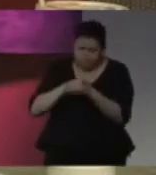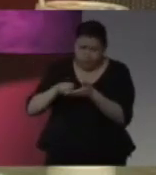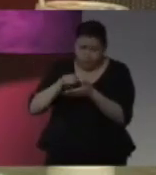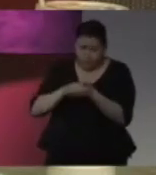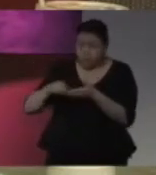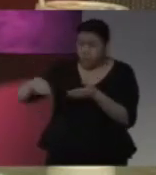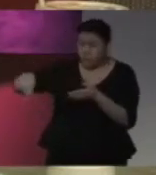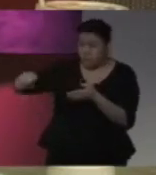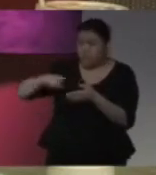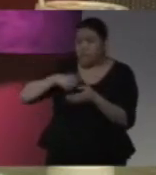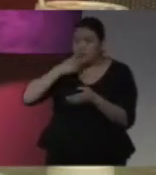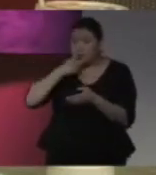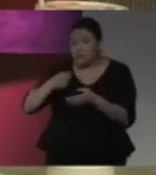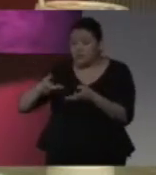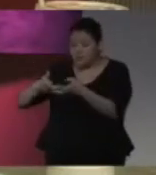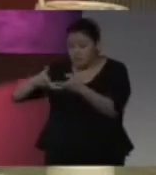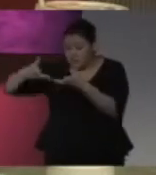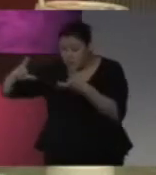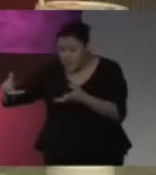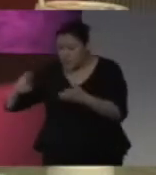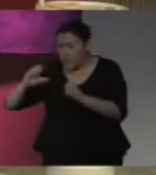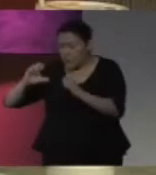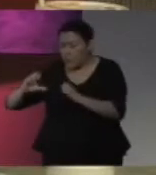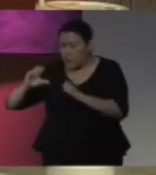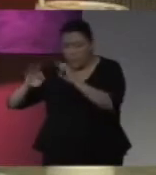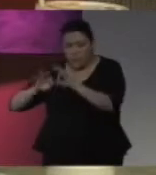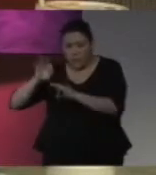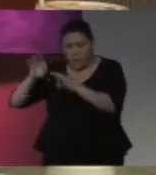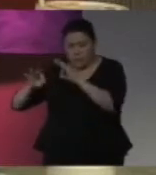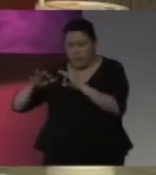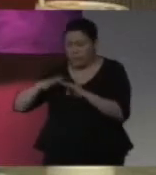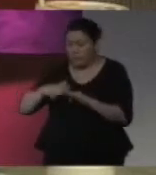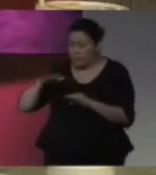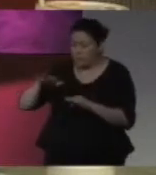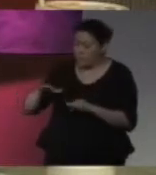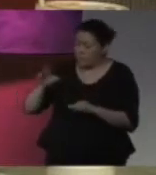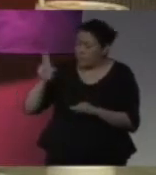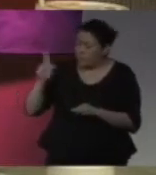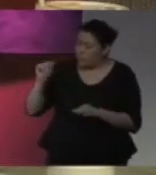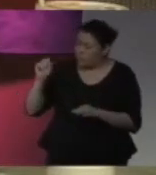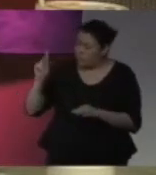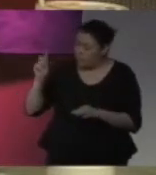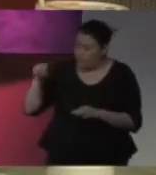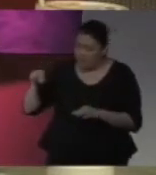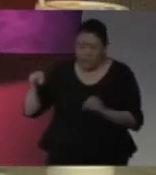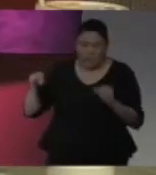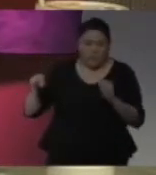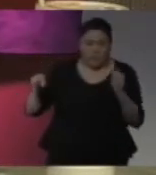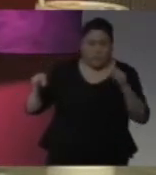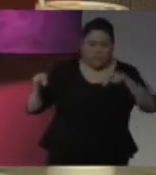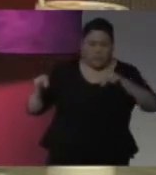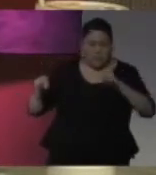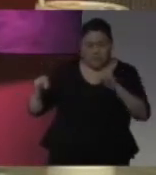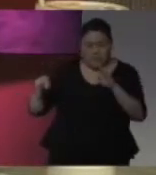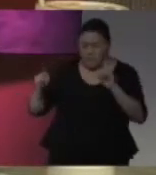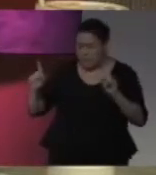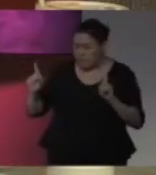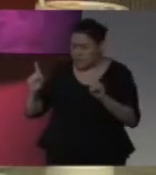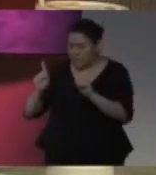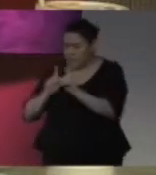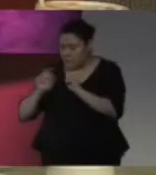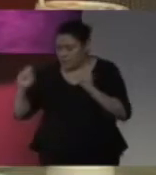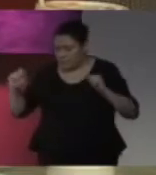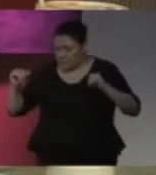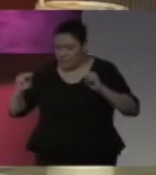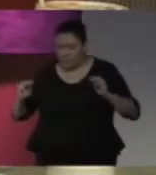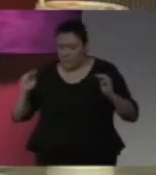los monjones de su tierra y se juntan un pueblo que se llama Uspantán con otro pueblo que se llama Nevaj, se reúnen en la